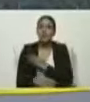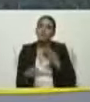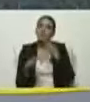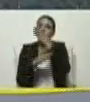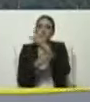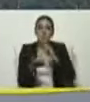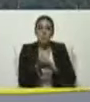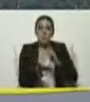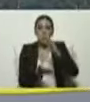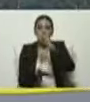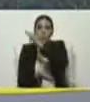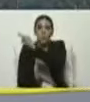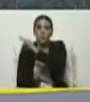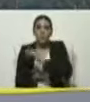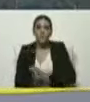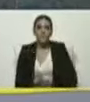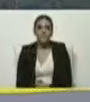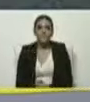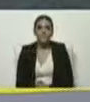Estuvo en Chile